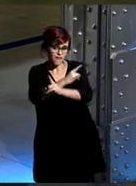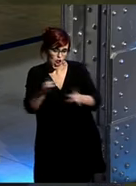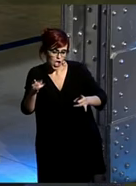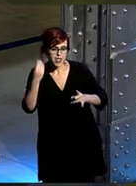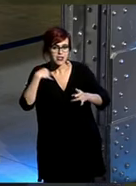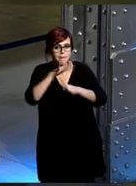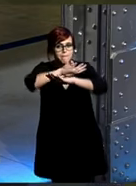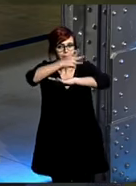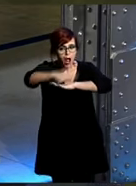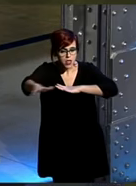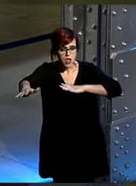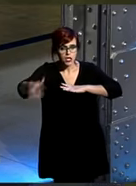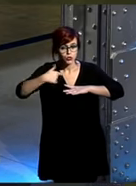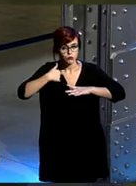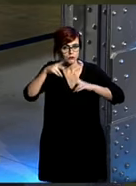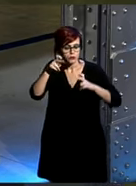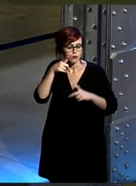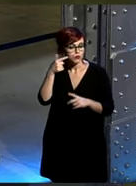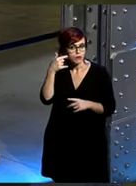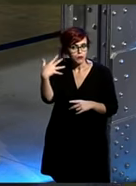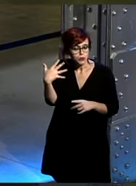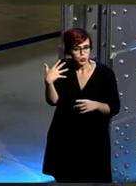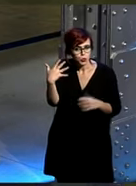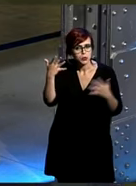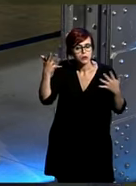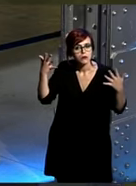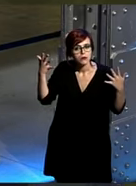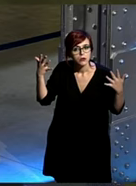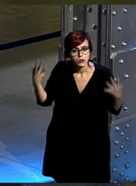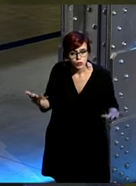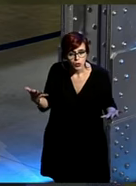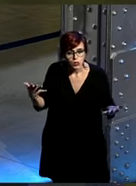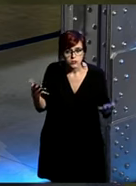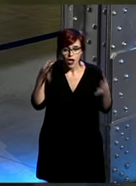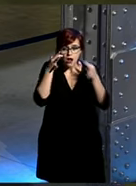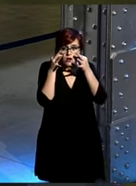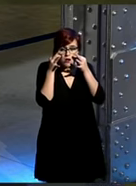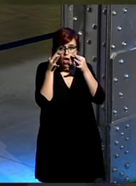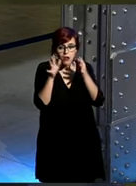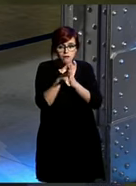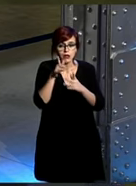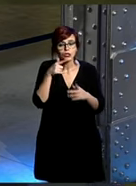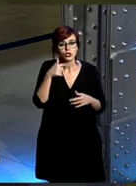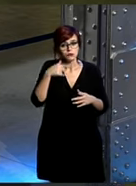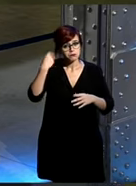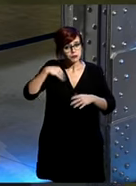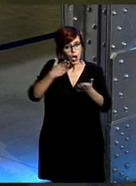desgracia de estudiar su carrera pues, y hacer y en uno de los casos hacer su doctorado fuera del Estado español.